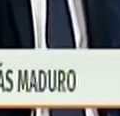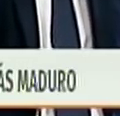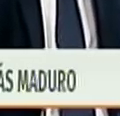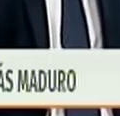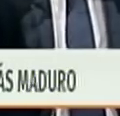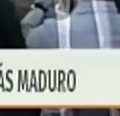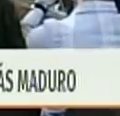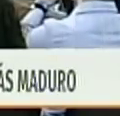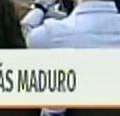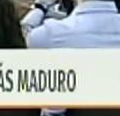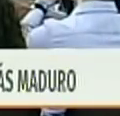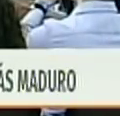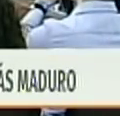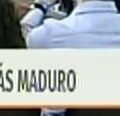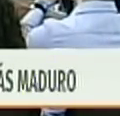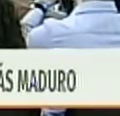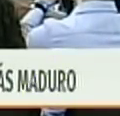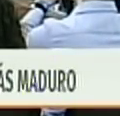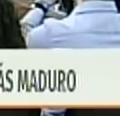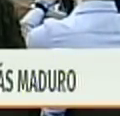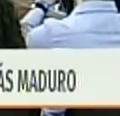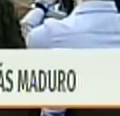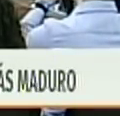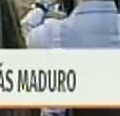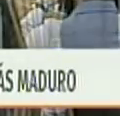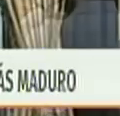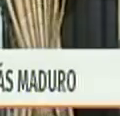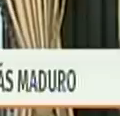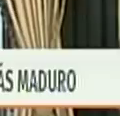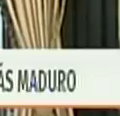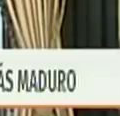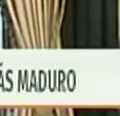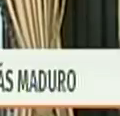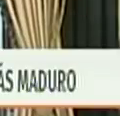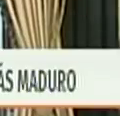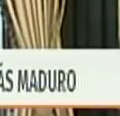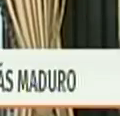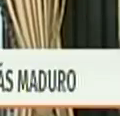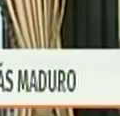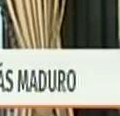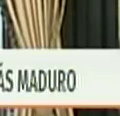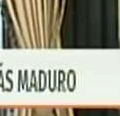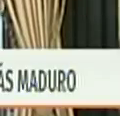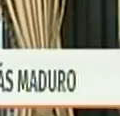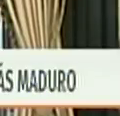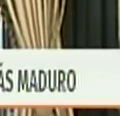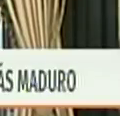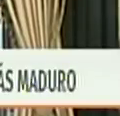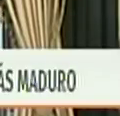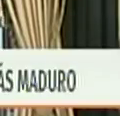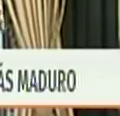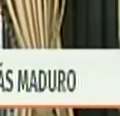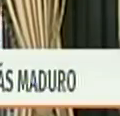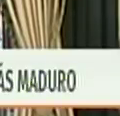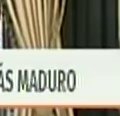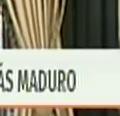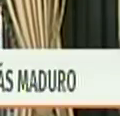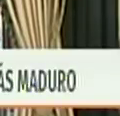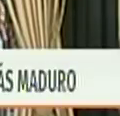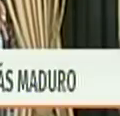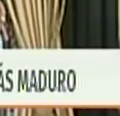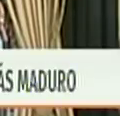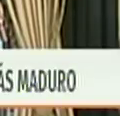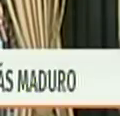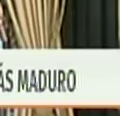Bueno, lo que hemos tomado hasta ahora, la acción legal. Todo que sea legal.